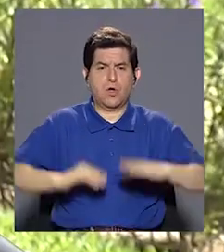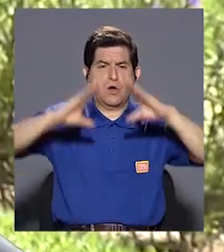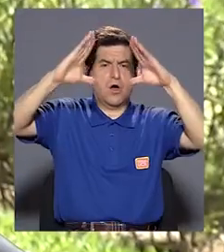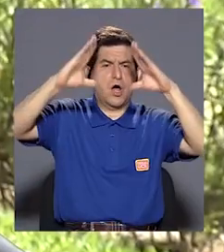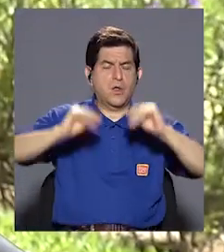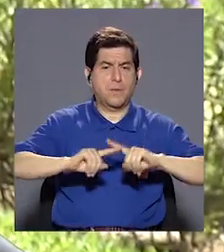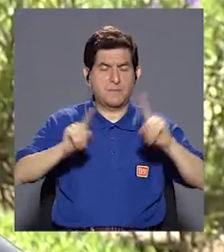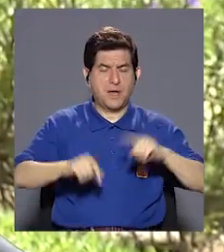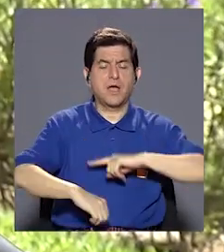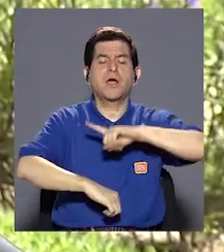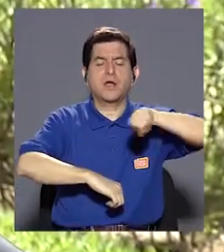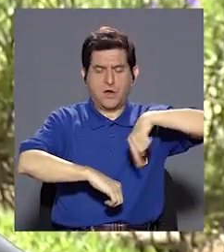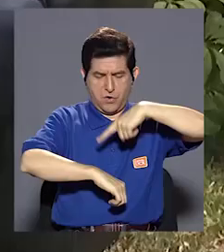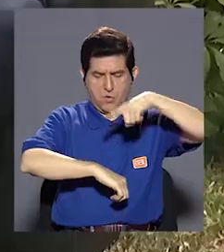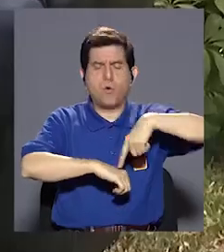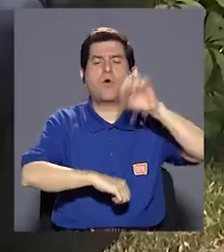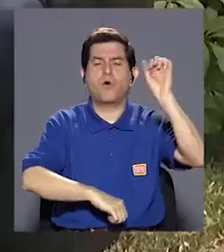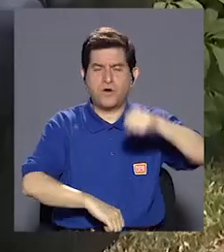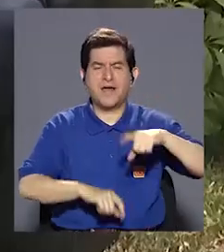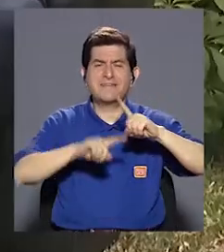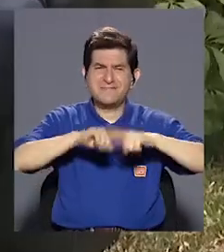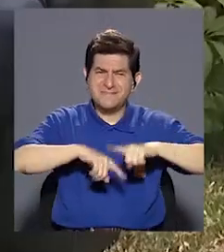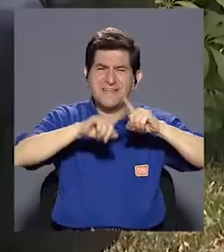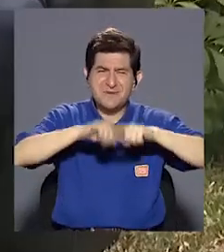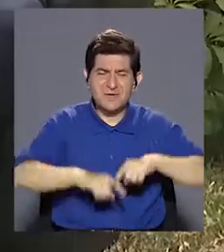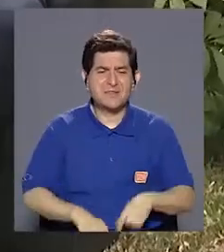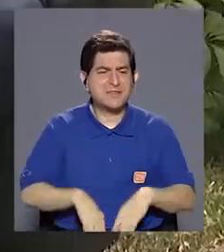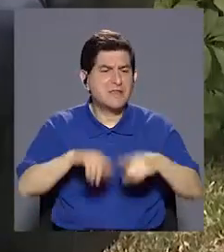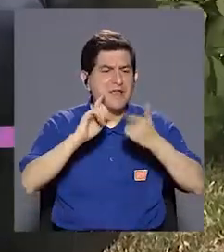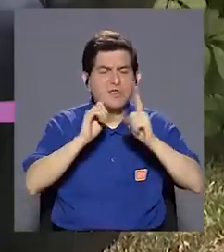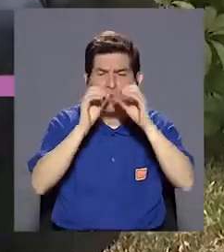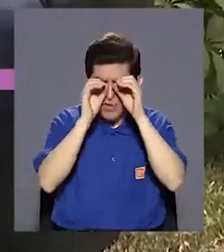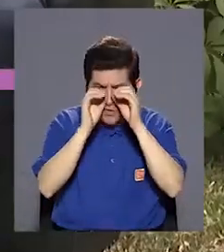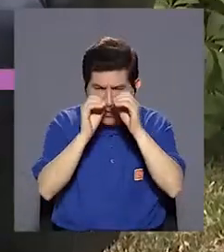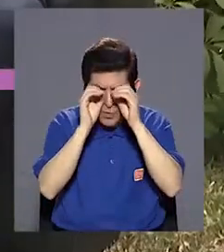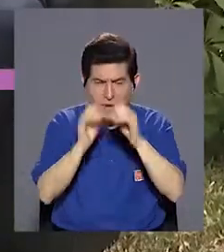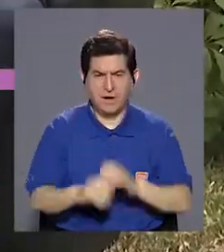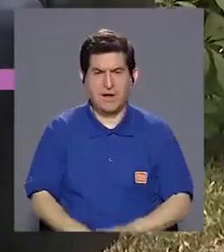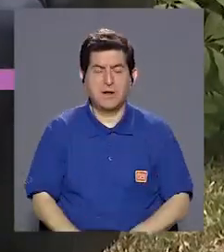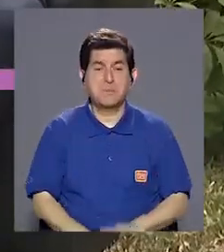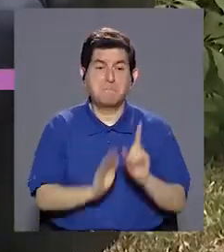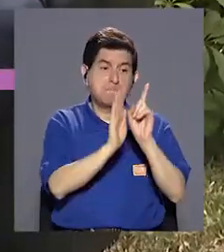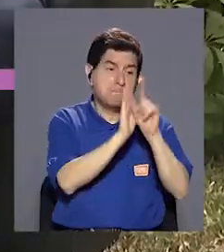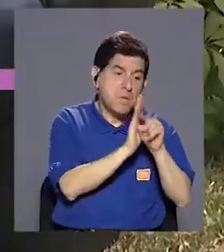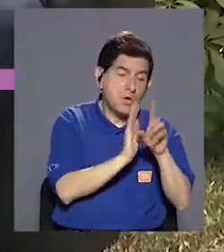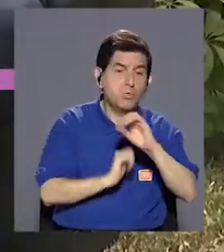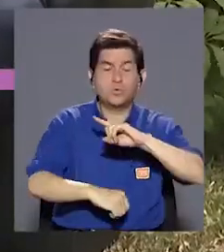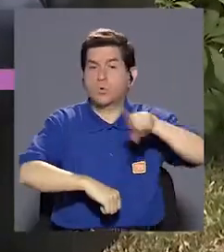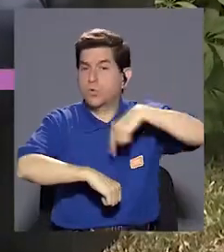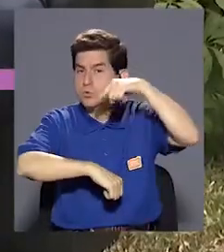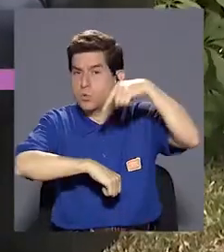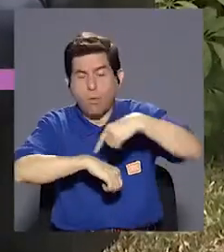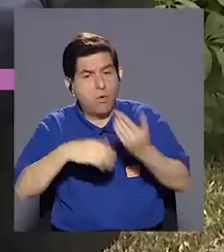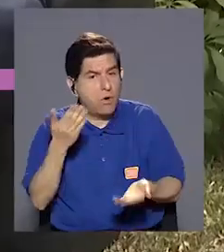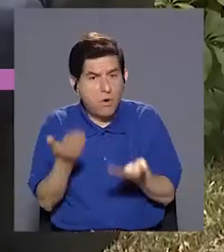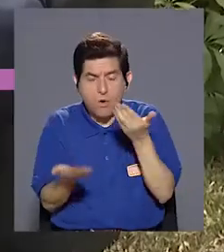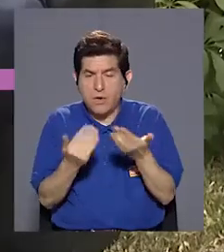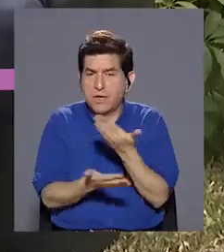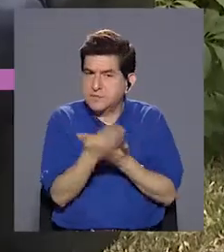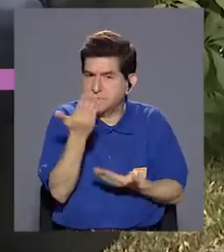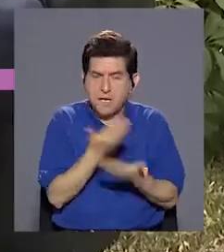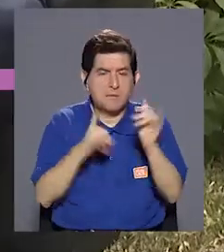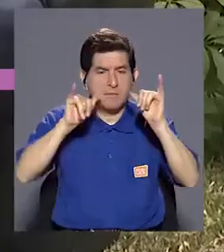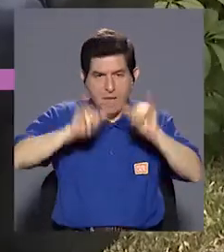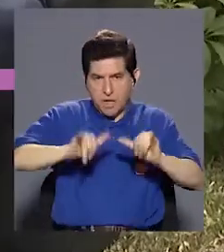día, pero sí dura varias horas generalmente, dependiendo de qué microorganismo sea, puede durar minutos o muchas horas incluso, ¿verdad?, en